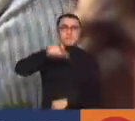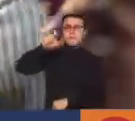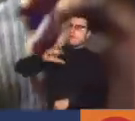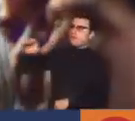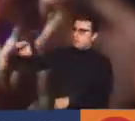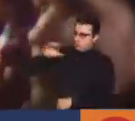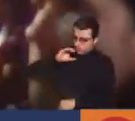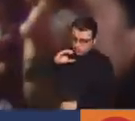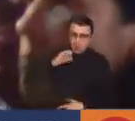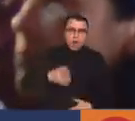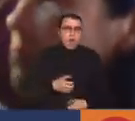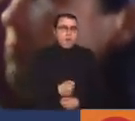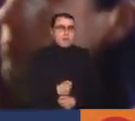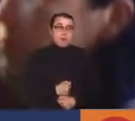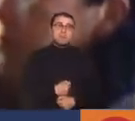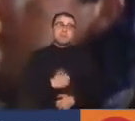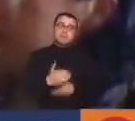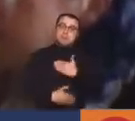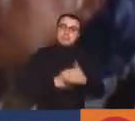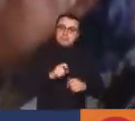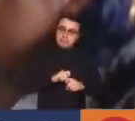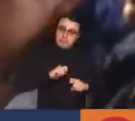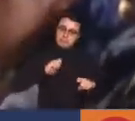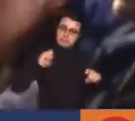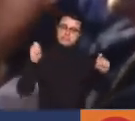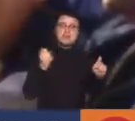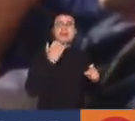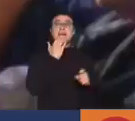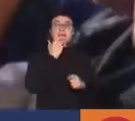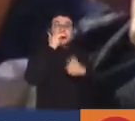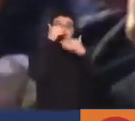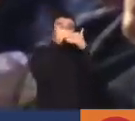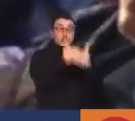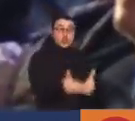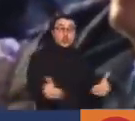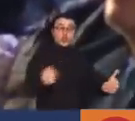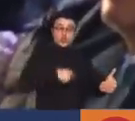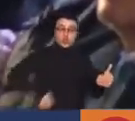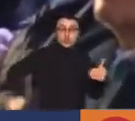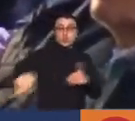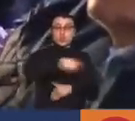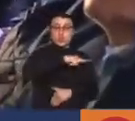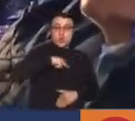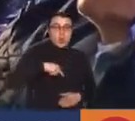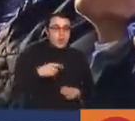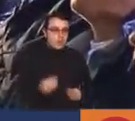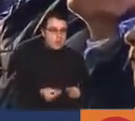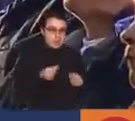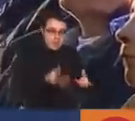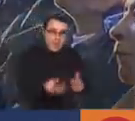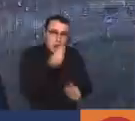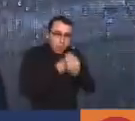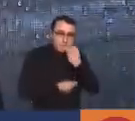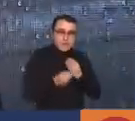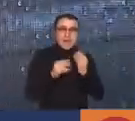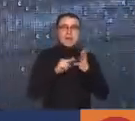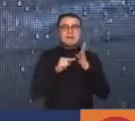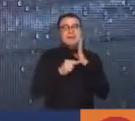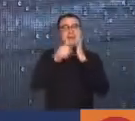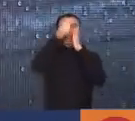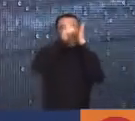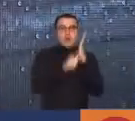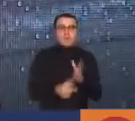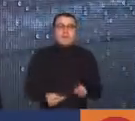hambre, por lo menos. Y si se trata de niños menores de edad, pues estamos ante un programa de